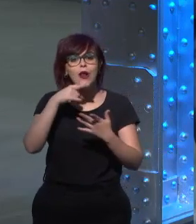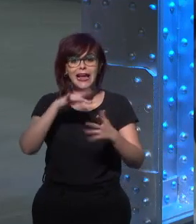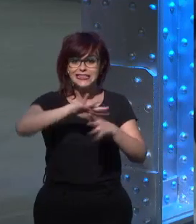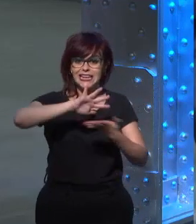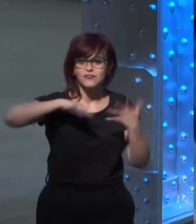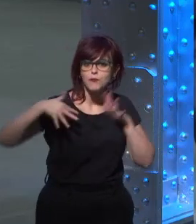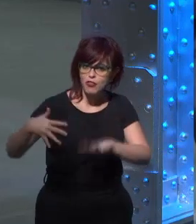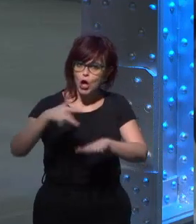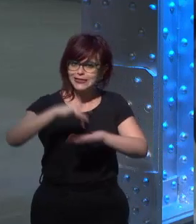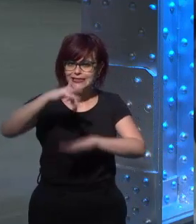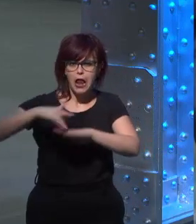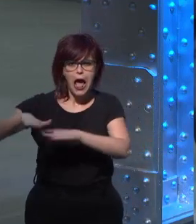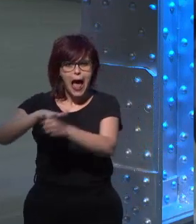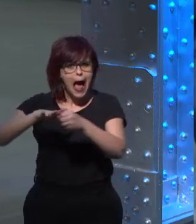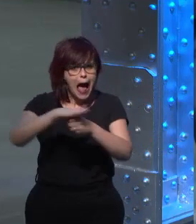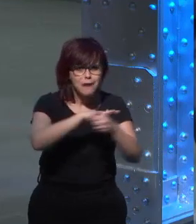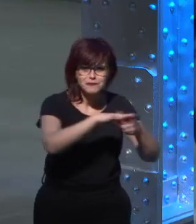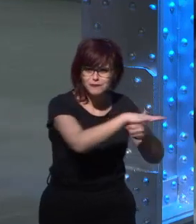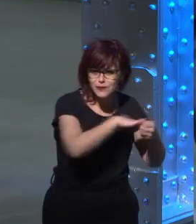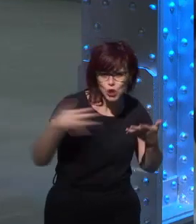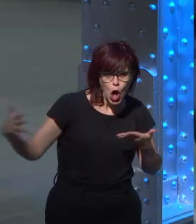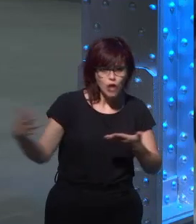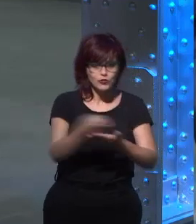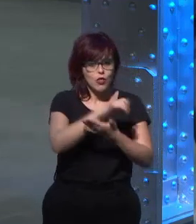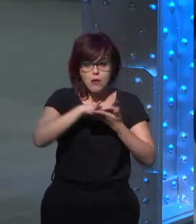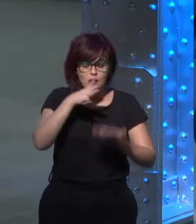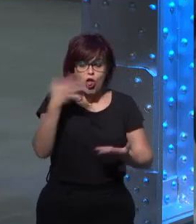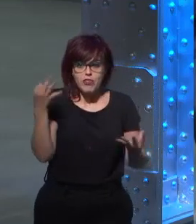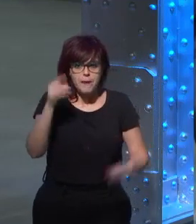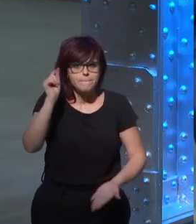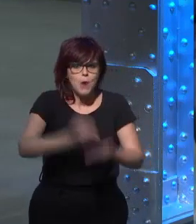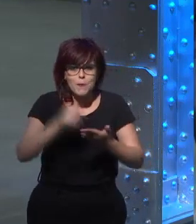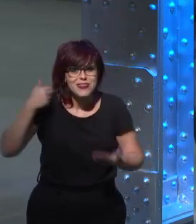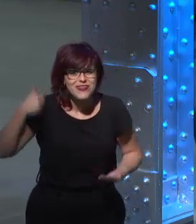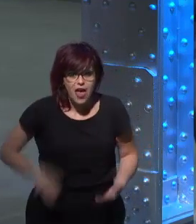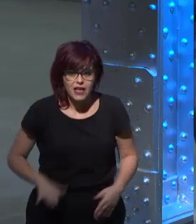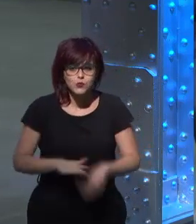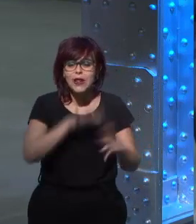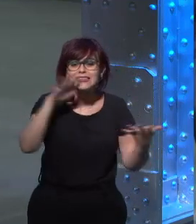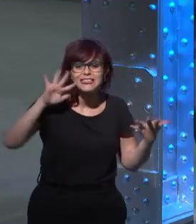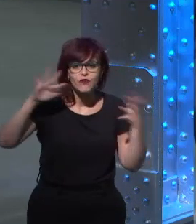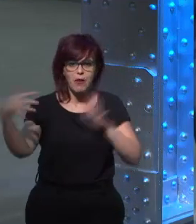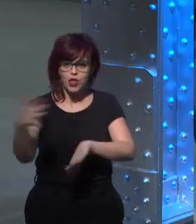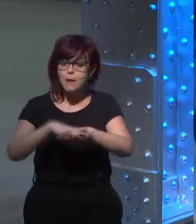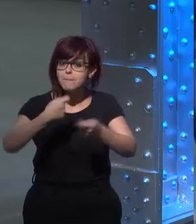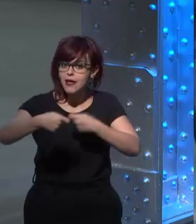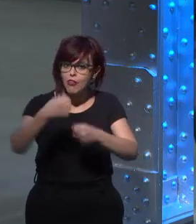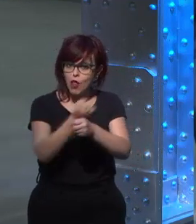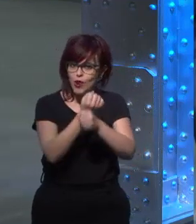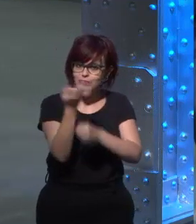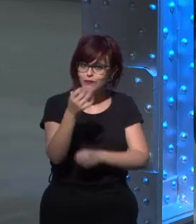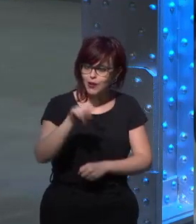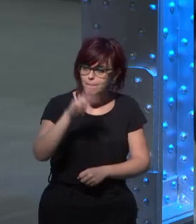transformación digital es inminente y que además conlleva una transformación en el mercado laboral,